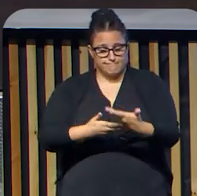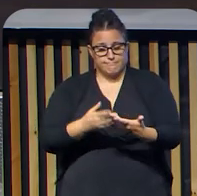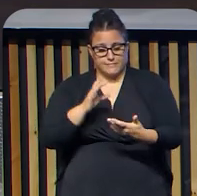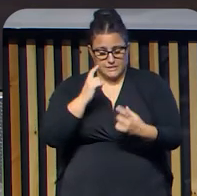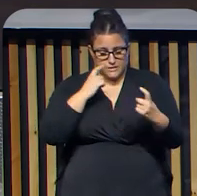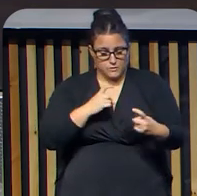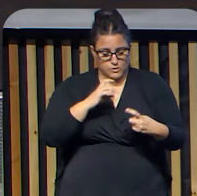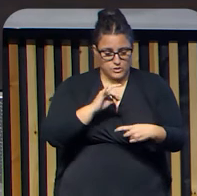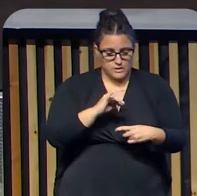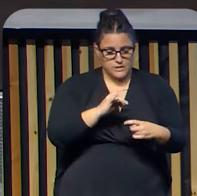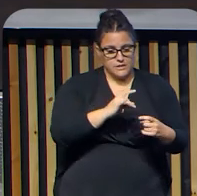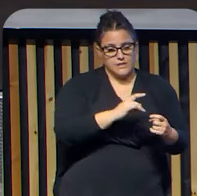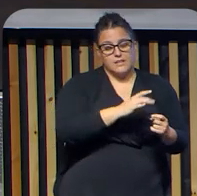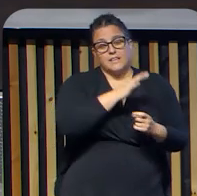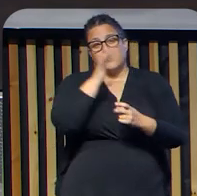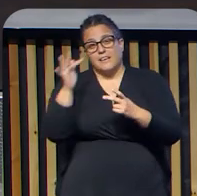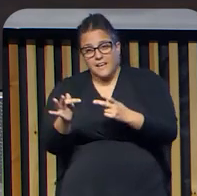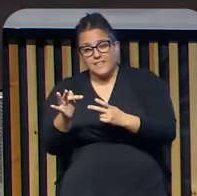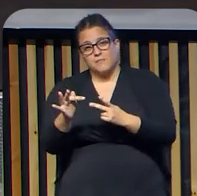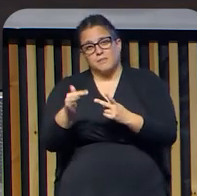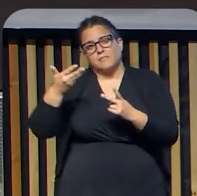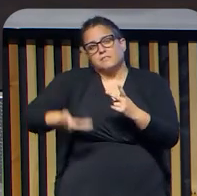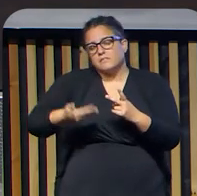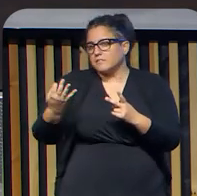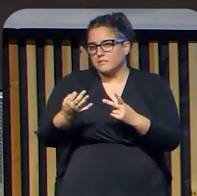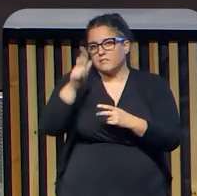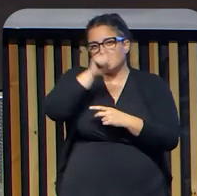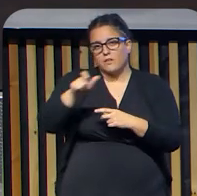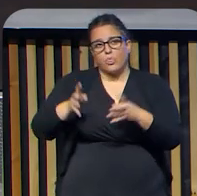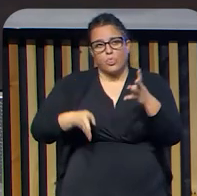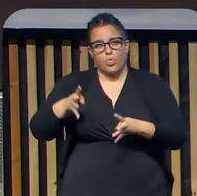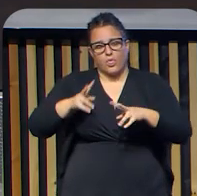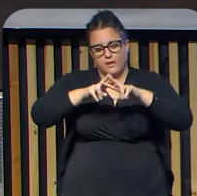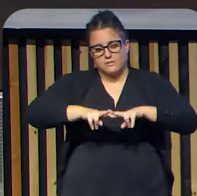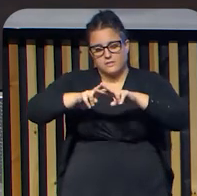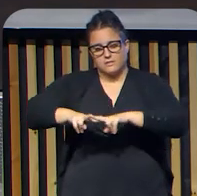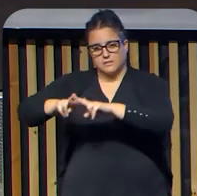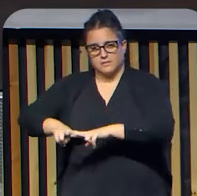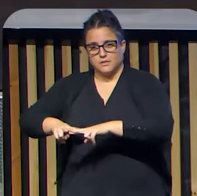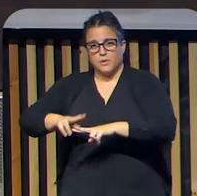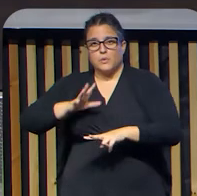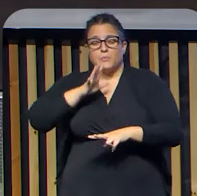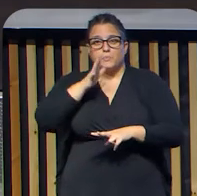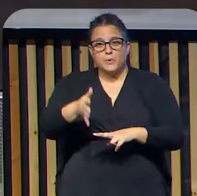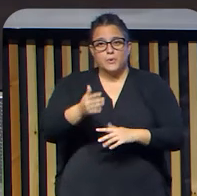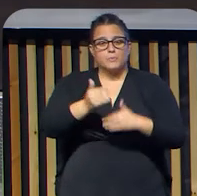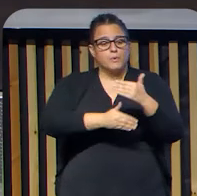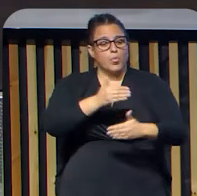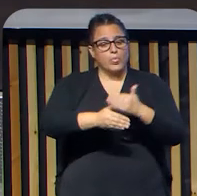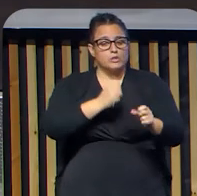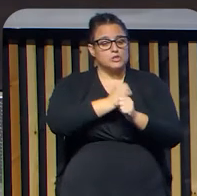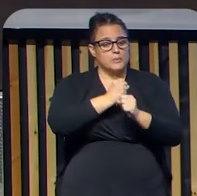en procesos que se tratan de trabajar muy bien se olvidan Y entonces parece que como lo hemos revisado desde muchas áreas y muchas miradas